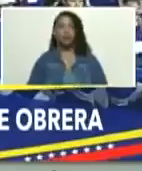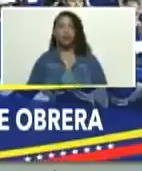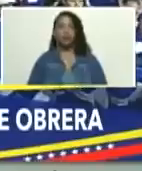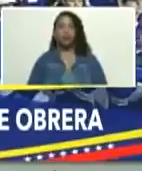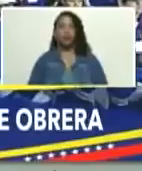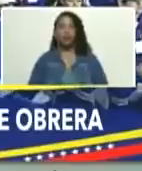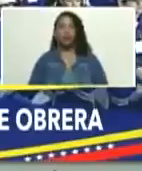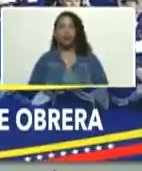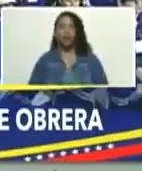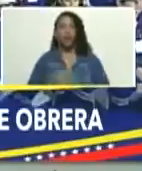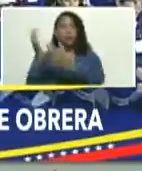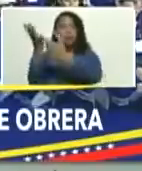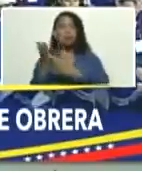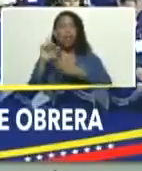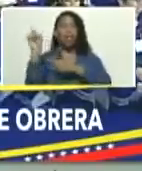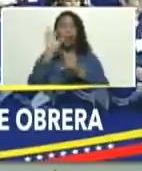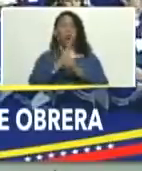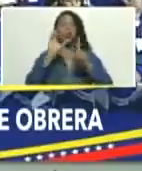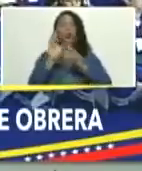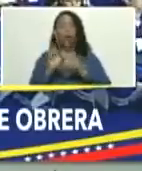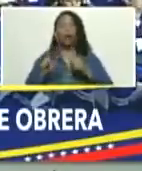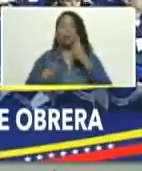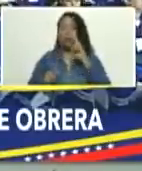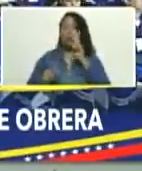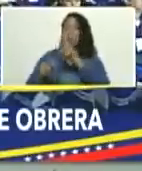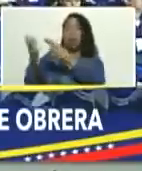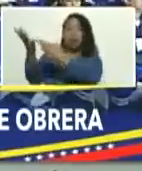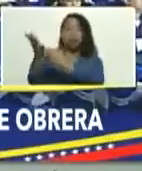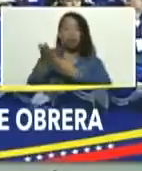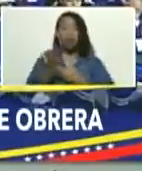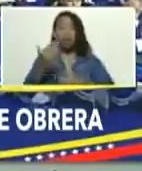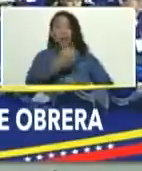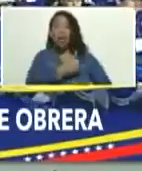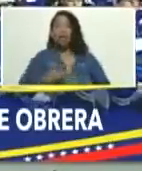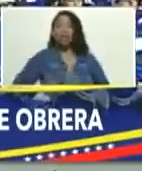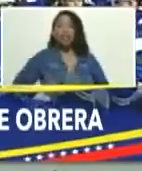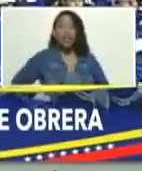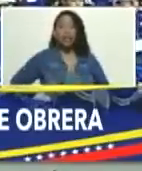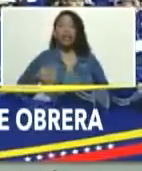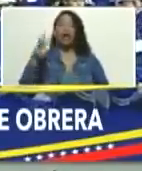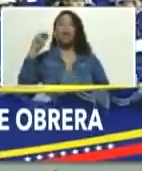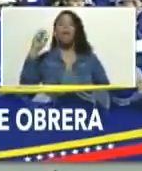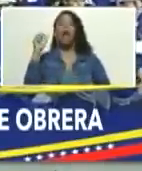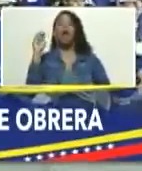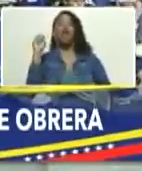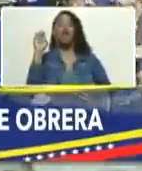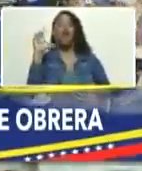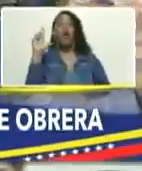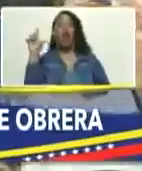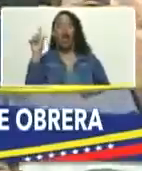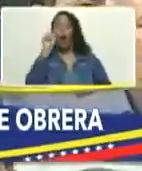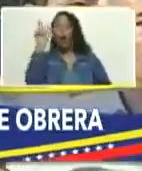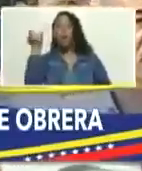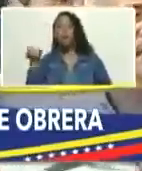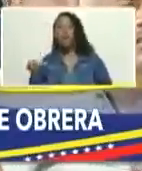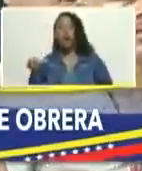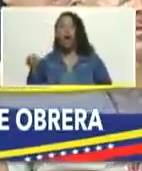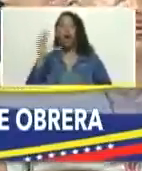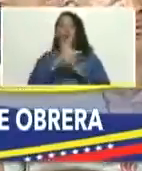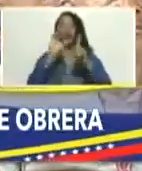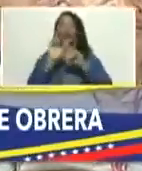Ahí nos han recibido, bueno, su presidente Manuel Zurita, Paola